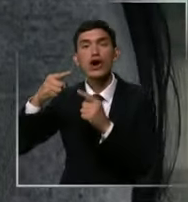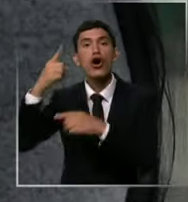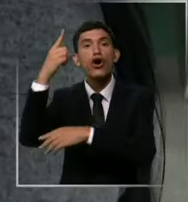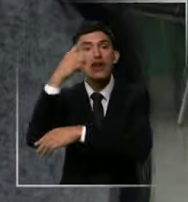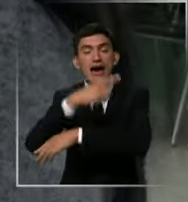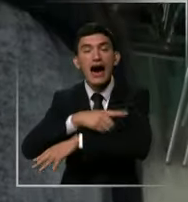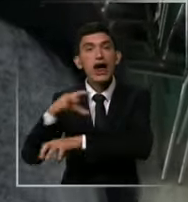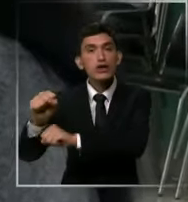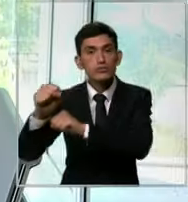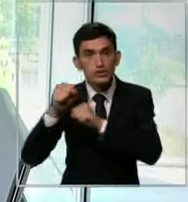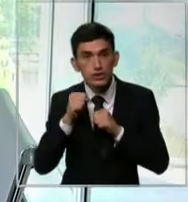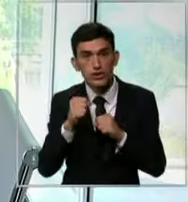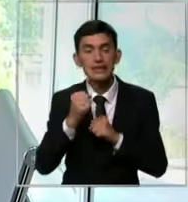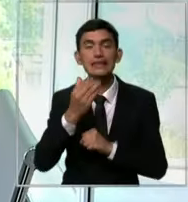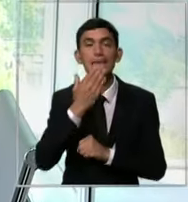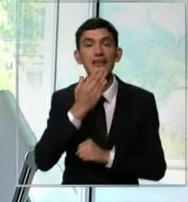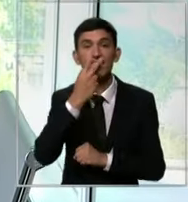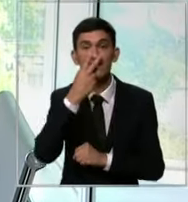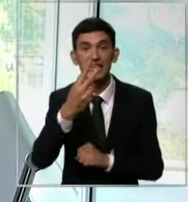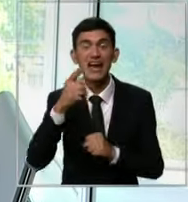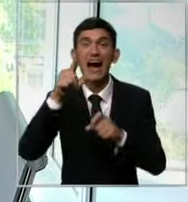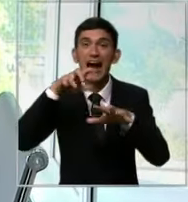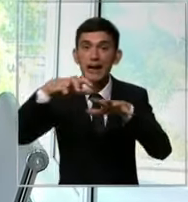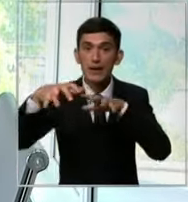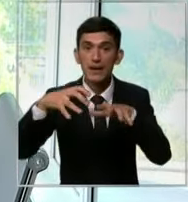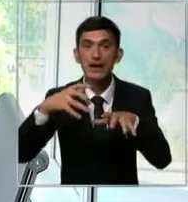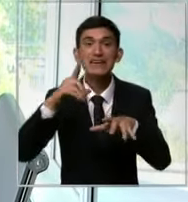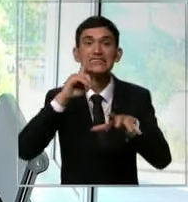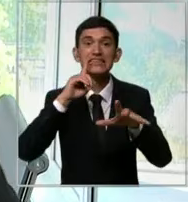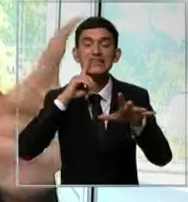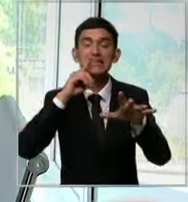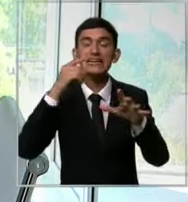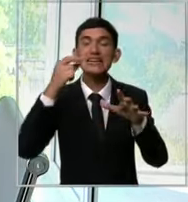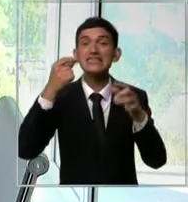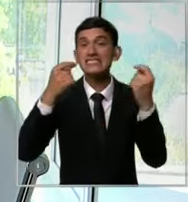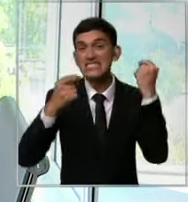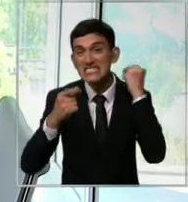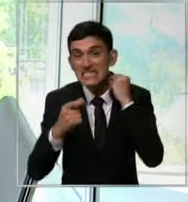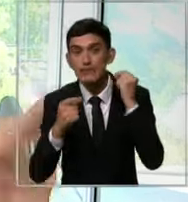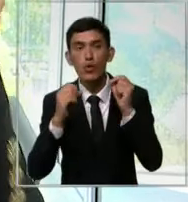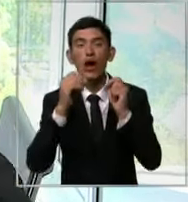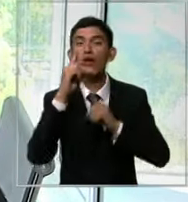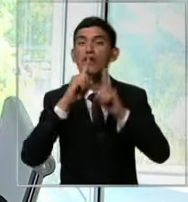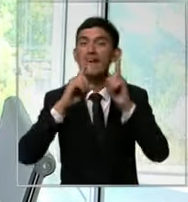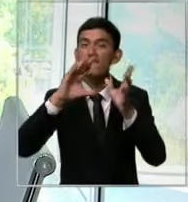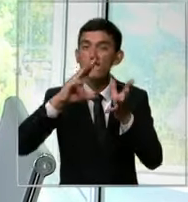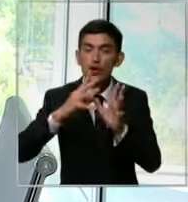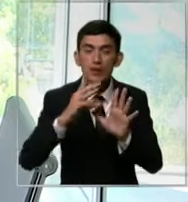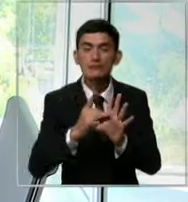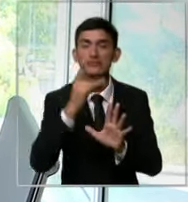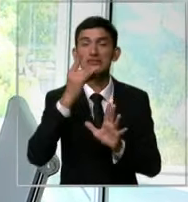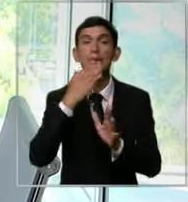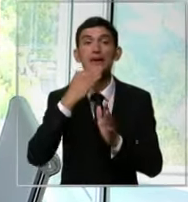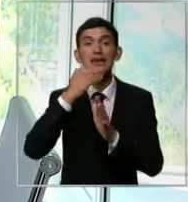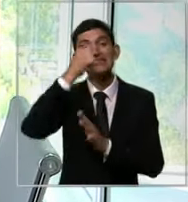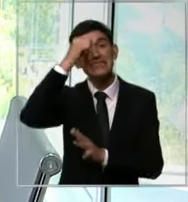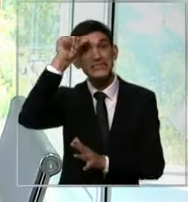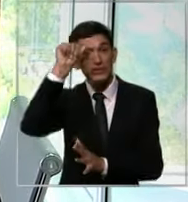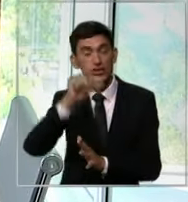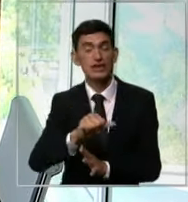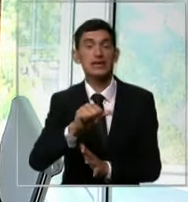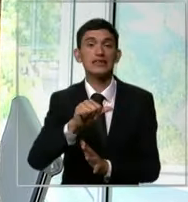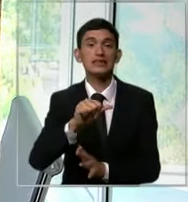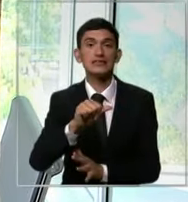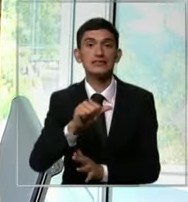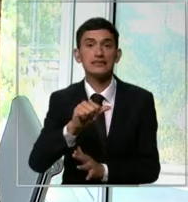adopción, verificar si es que esos animales tienen chip o tienen alguna forma de identificar, sancionar penalmente